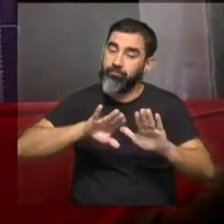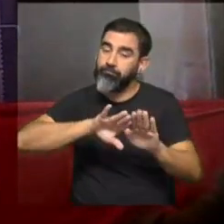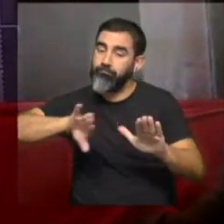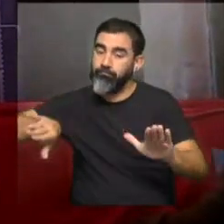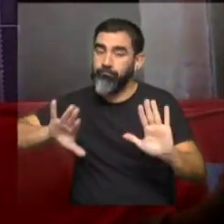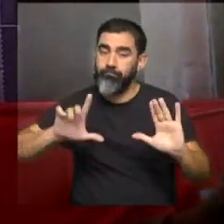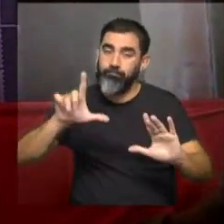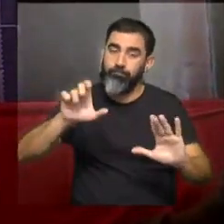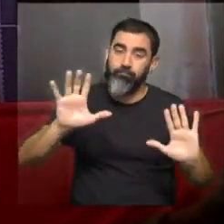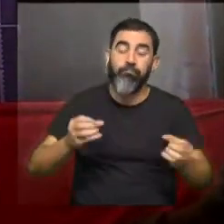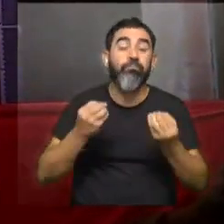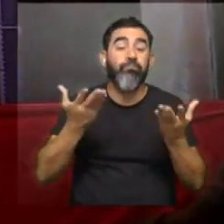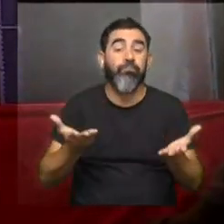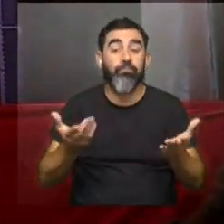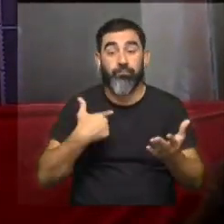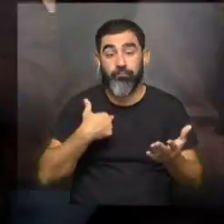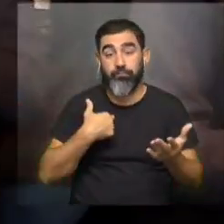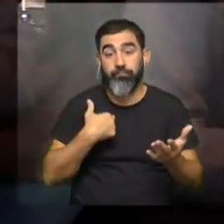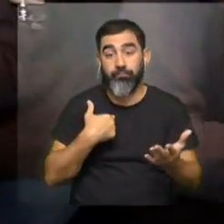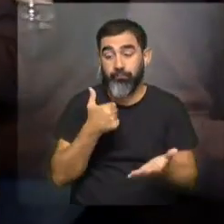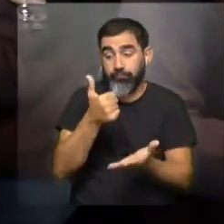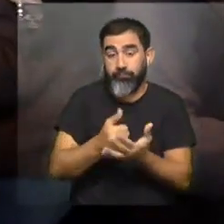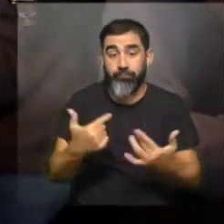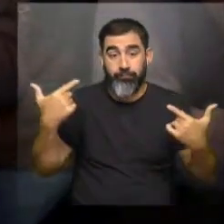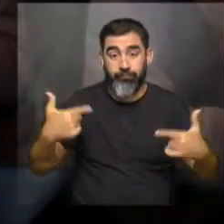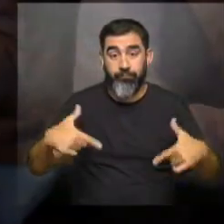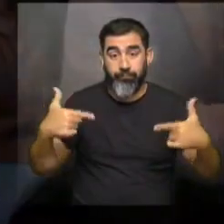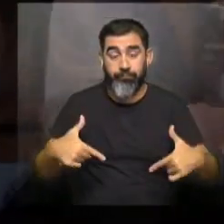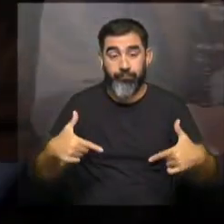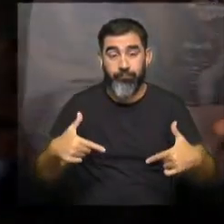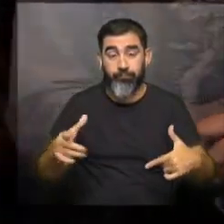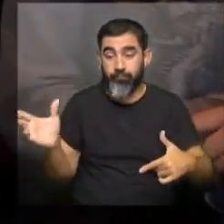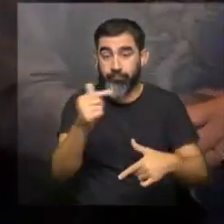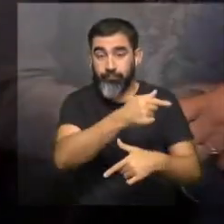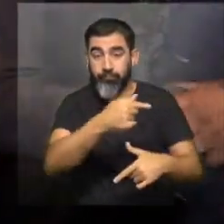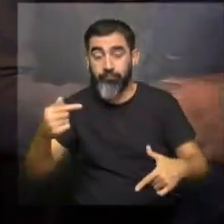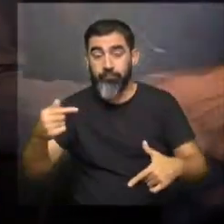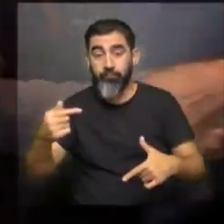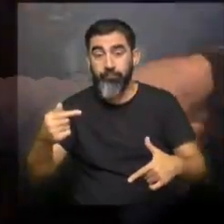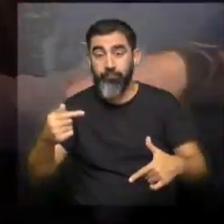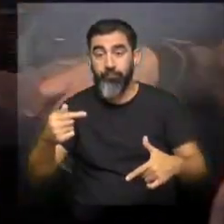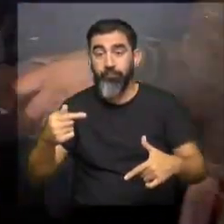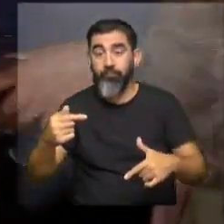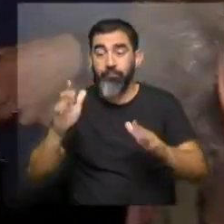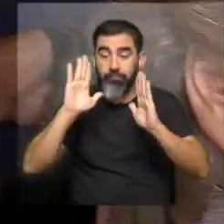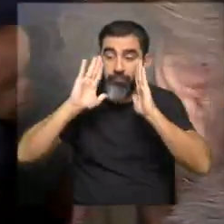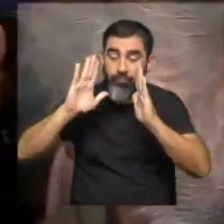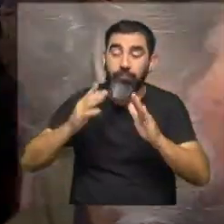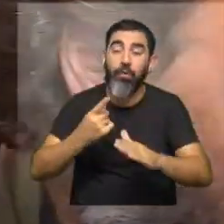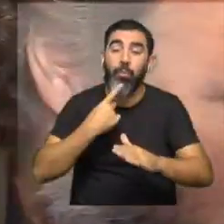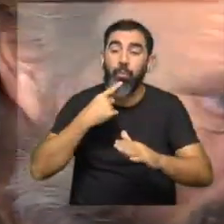¿no? Obviamente. ¿Por qué? Porque yo mañana estoy ahí en la intendencia y toda esta semana estoy dedicado. ¿Es un